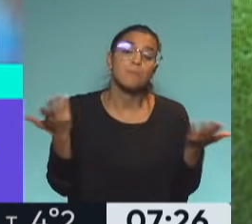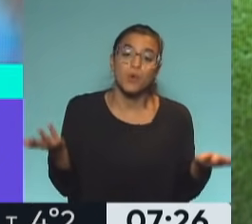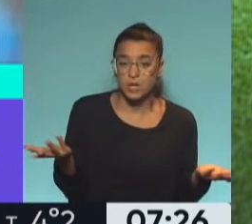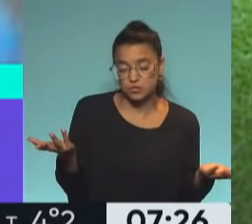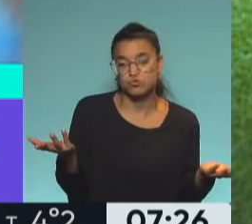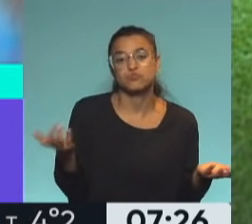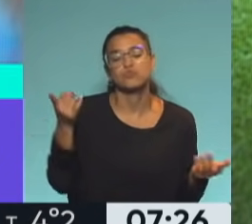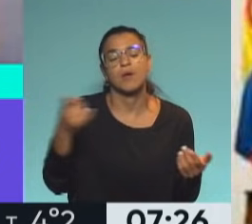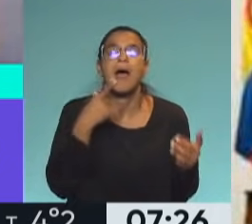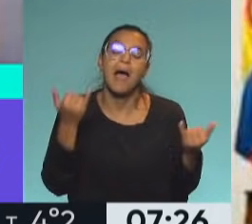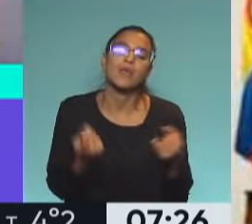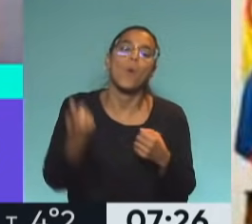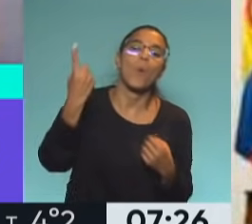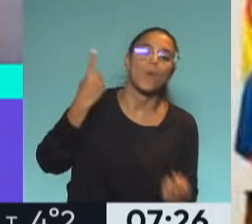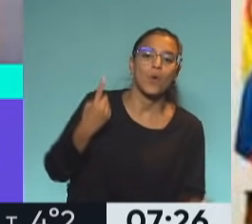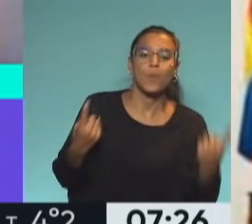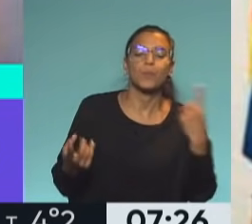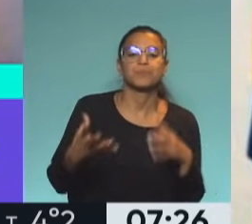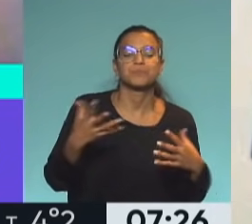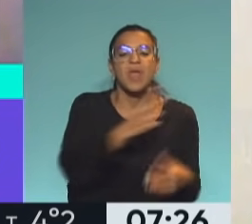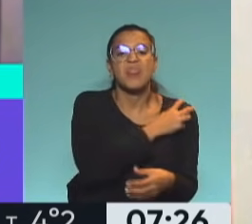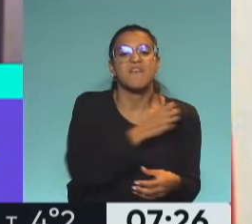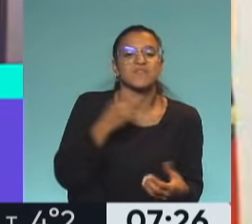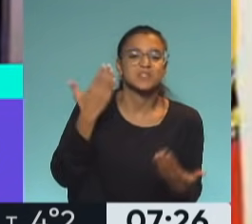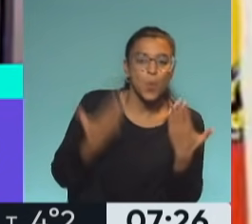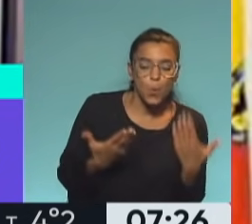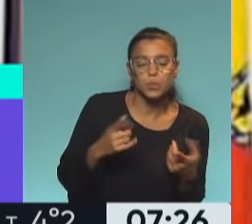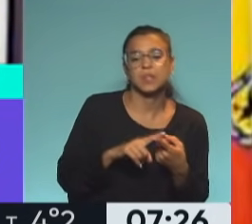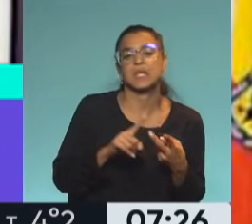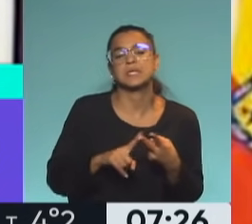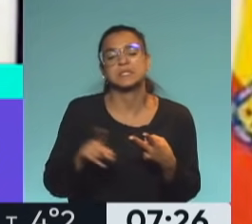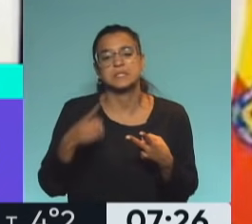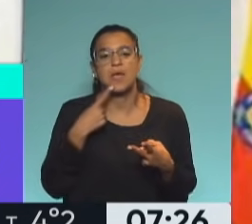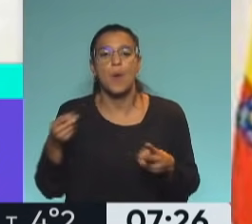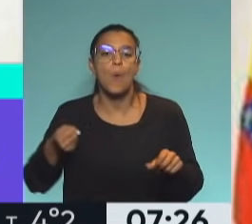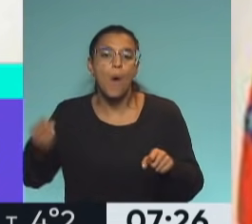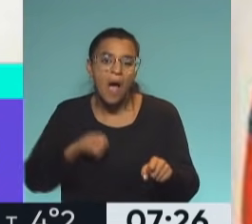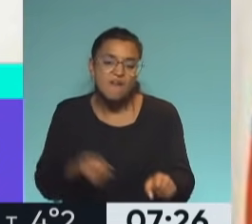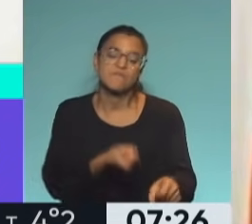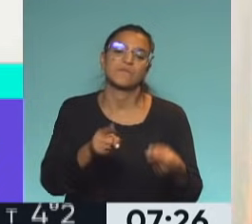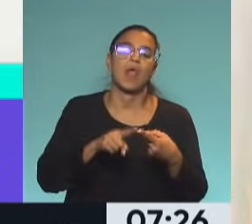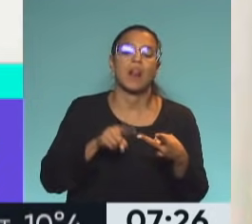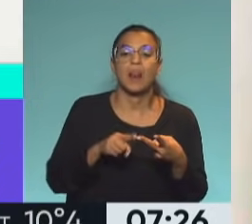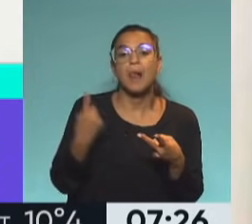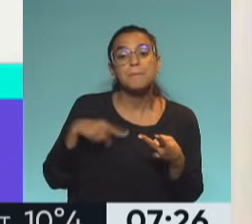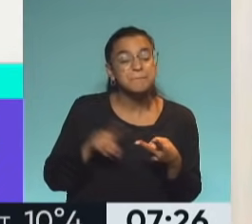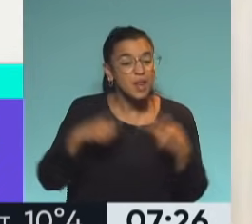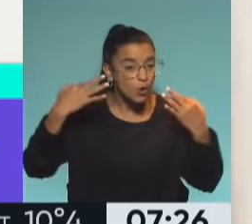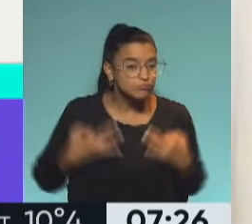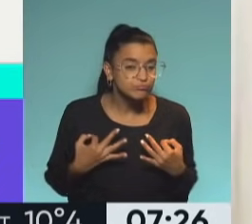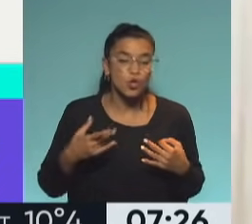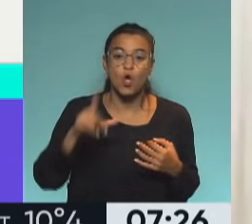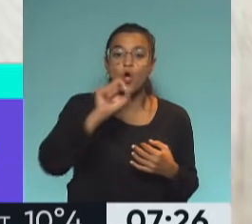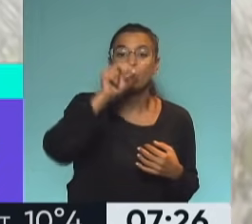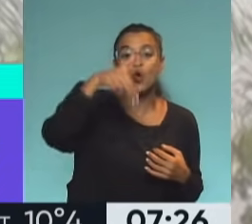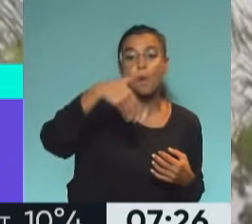digamos, casos aislados. Teníamos el caso de Defensa y Justicia, en el fútbol argentino el de Banfield. Pero en cuanto al nivel de certeza,